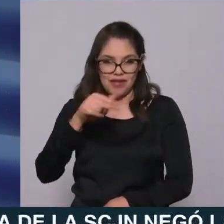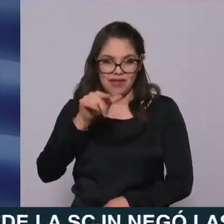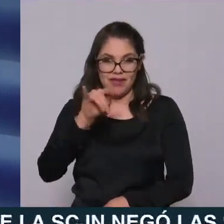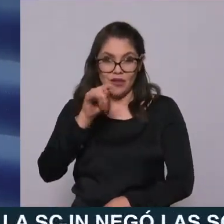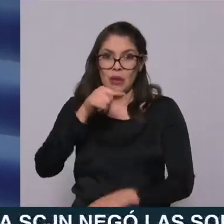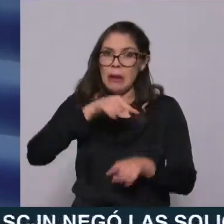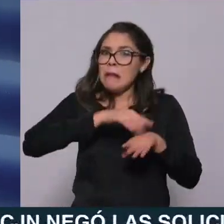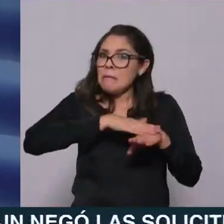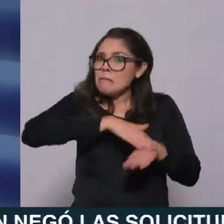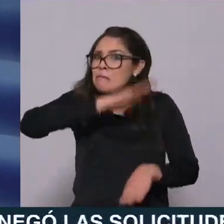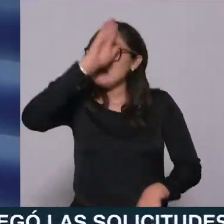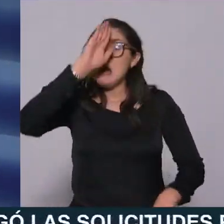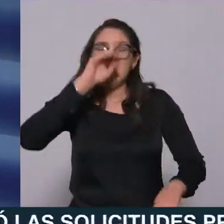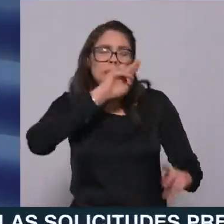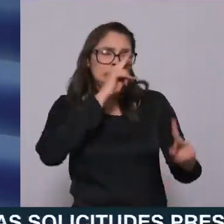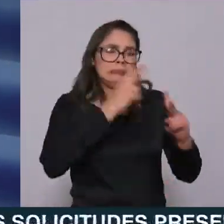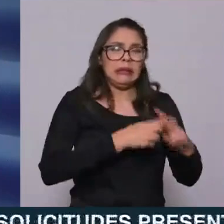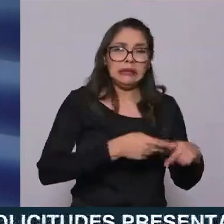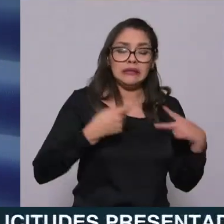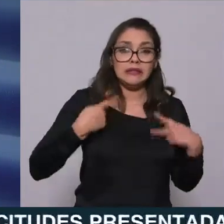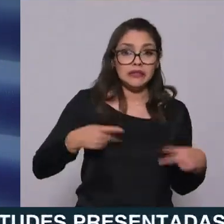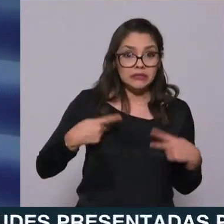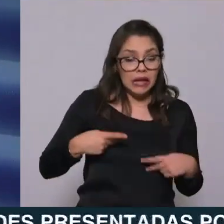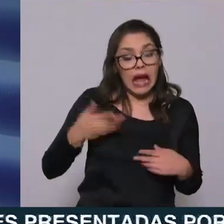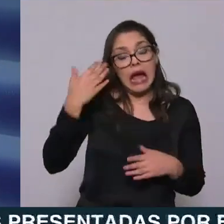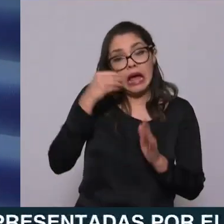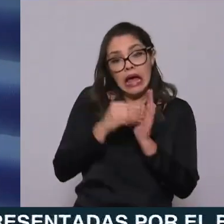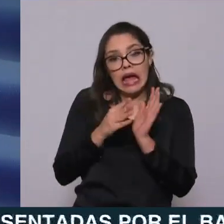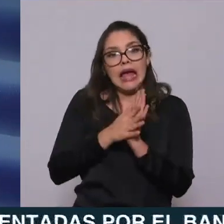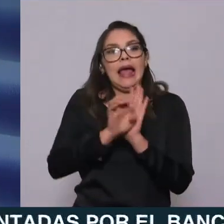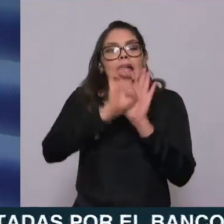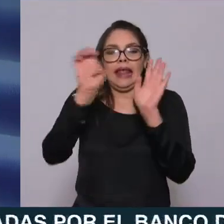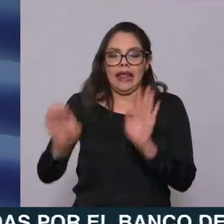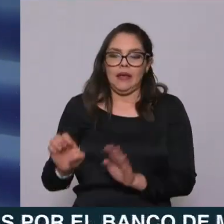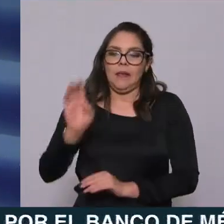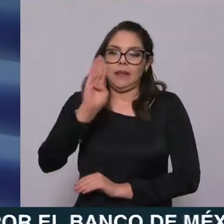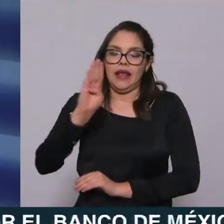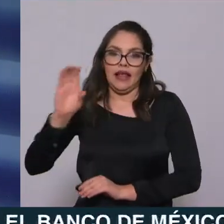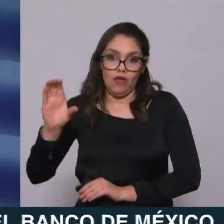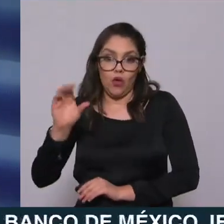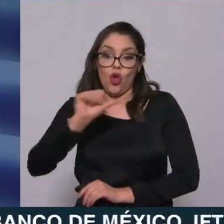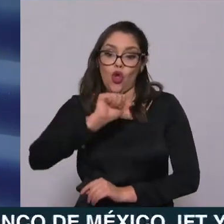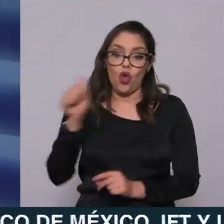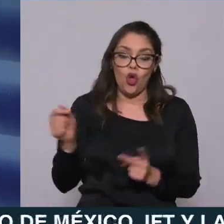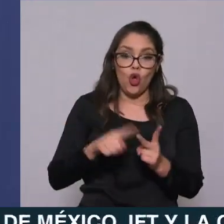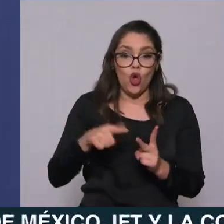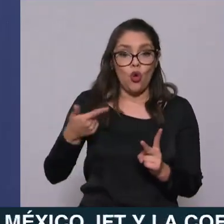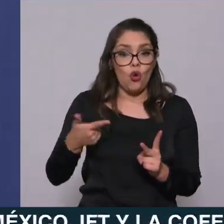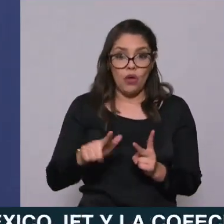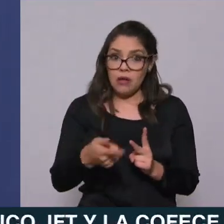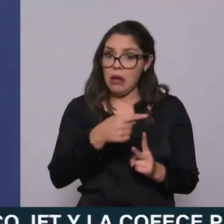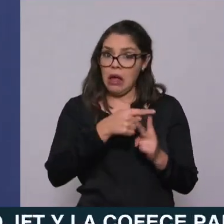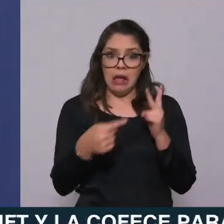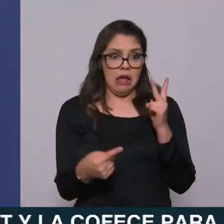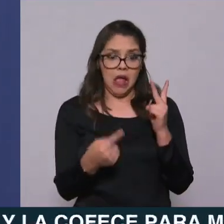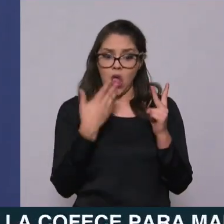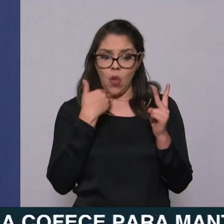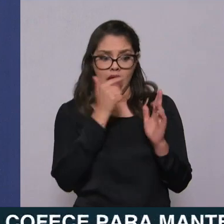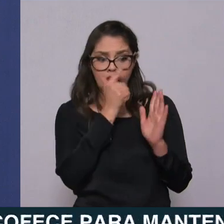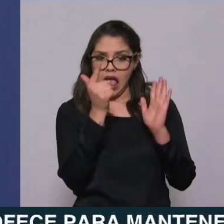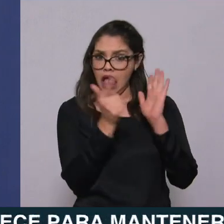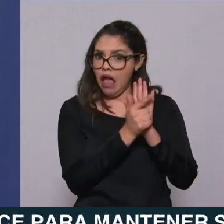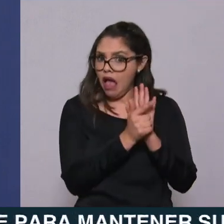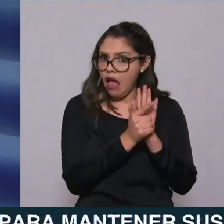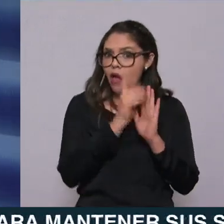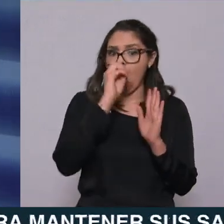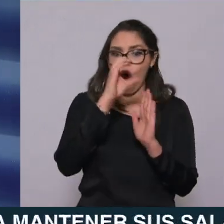que en las leyes, en los códigos penales, por ejemplo, Baja California y Guanajuato, que no considera en sus términos legales, en su